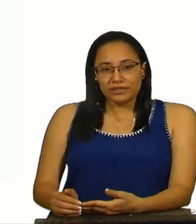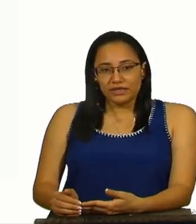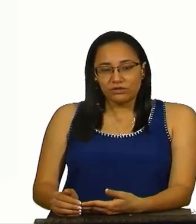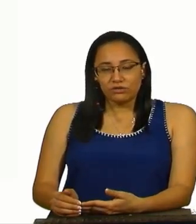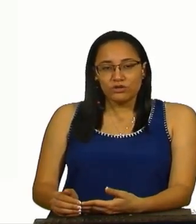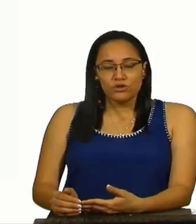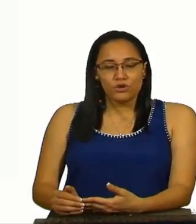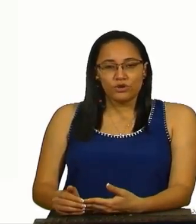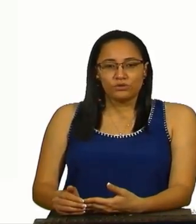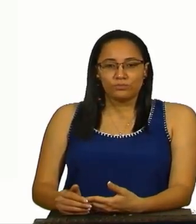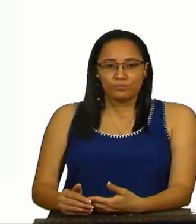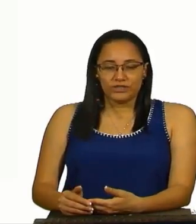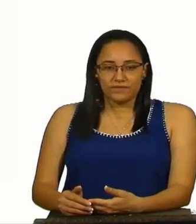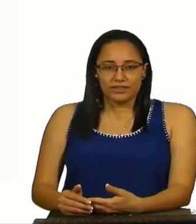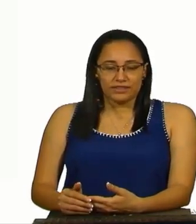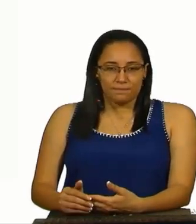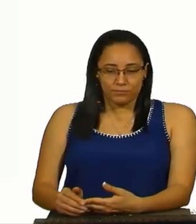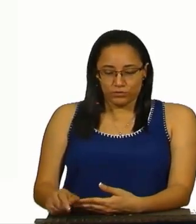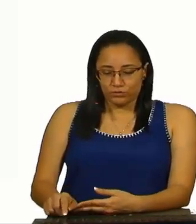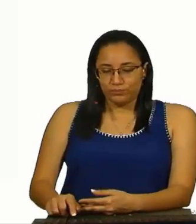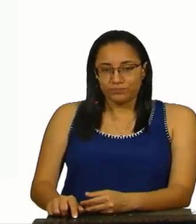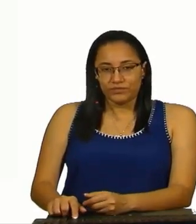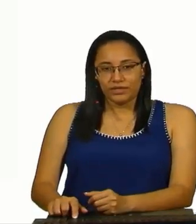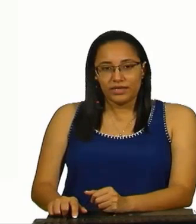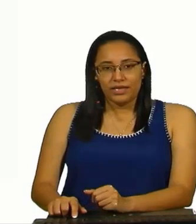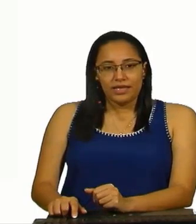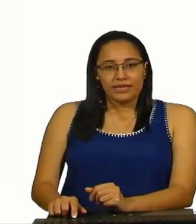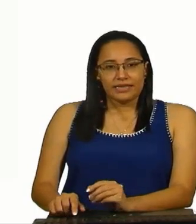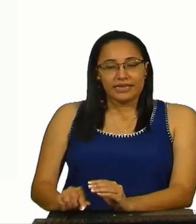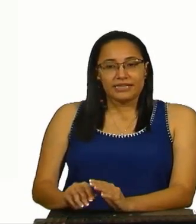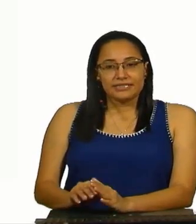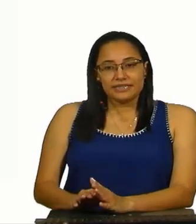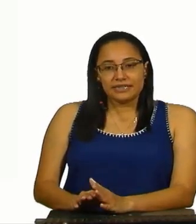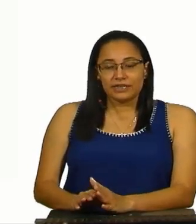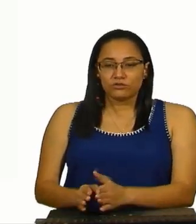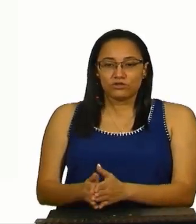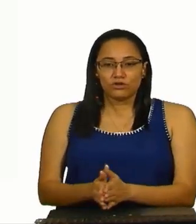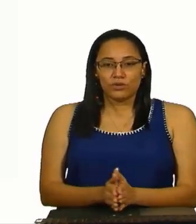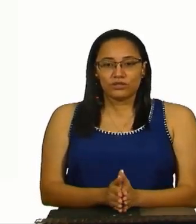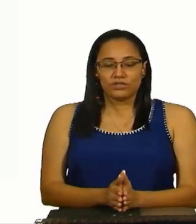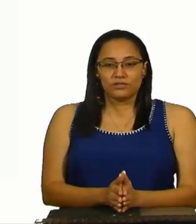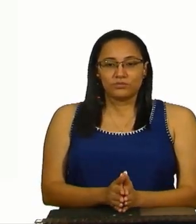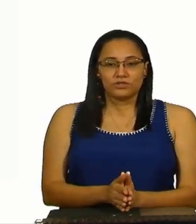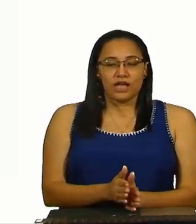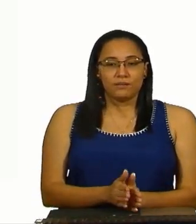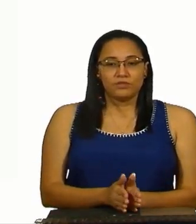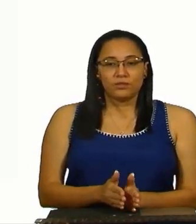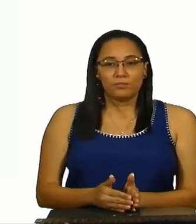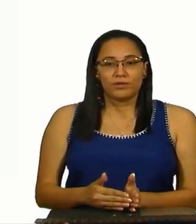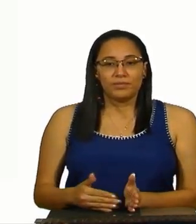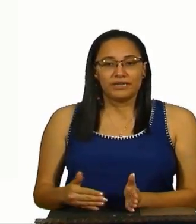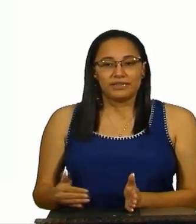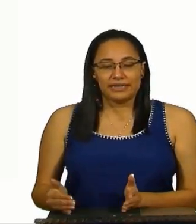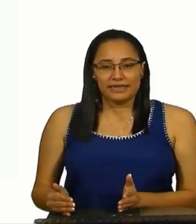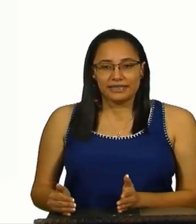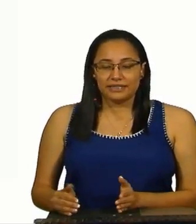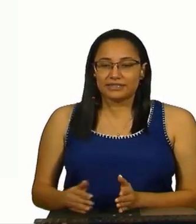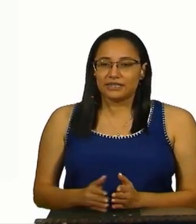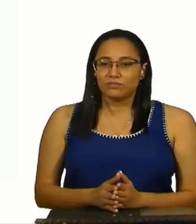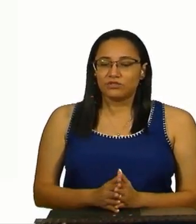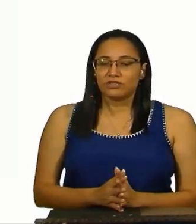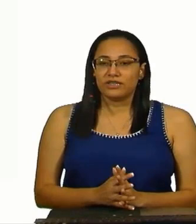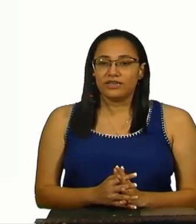verbo latino, no lleva tampoco. ¿Qué quiere decir? Que nosotros cuando decimos I'm not permitted